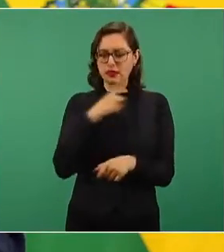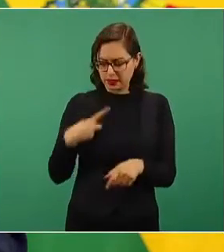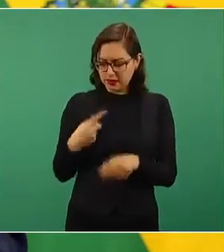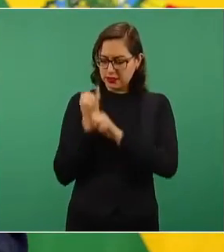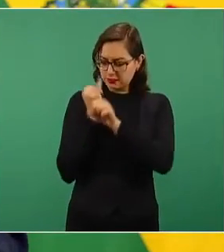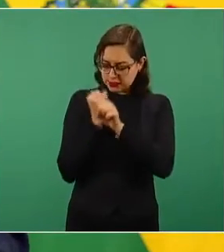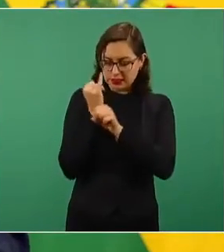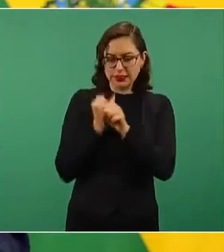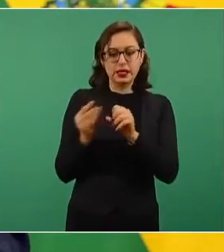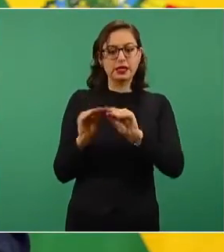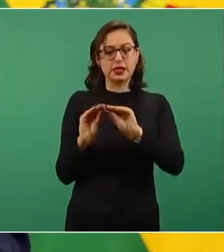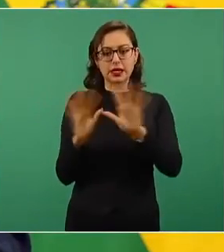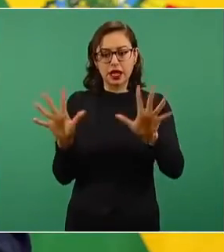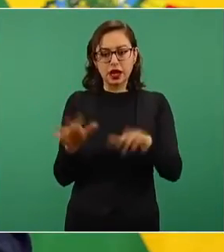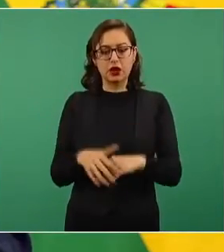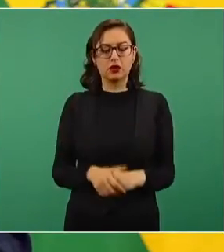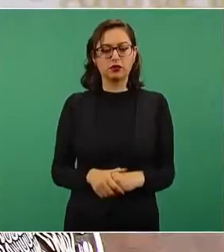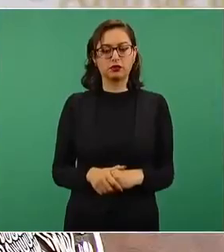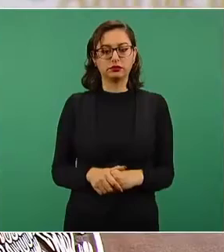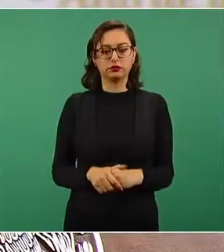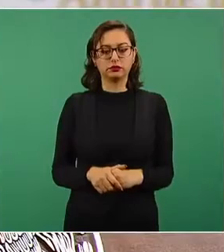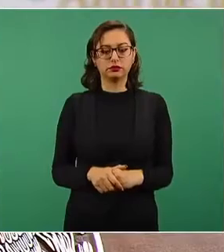porque no ha habido